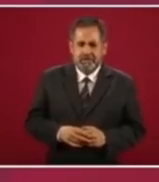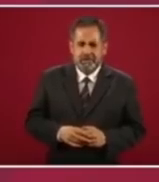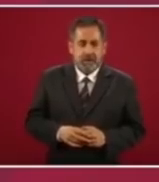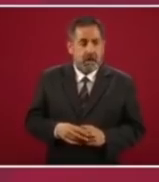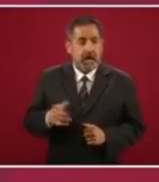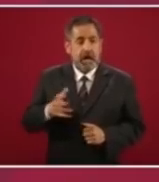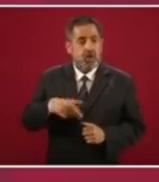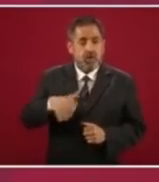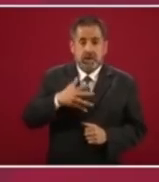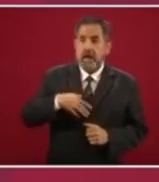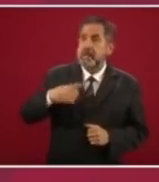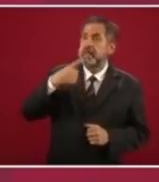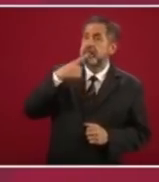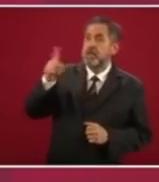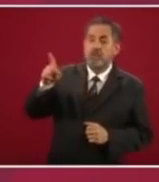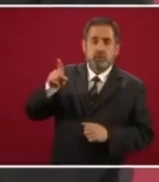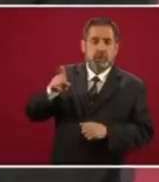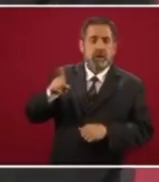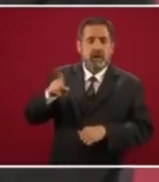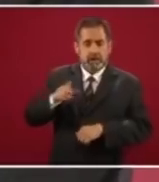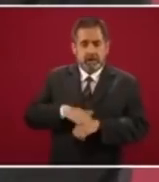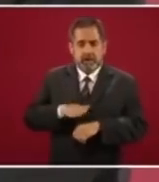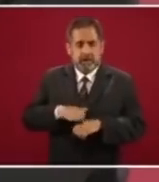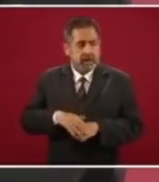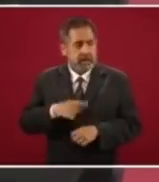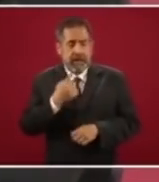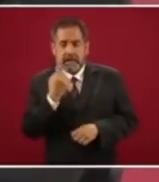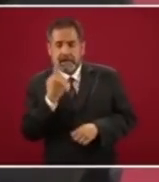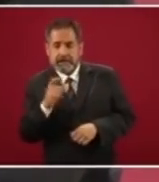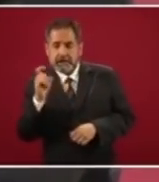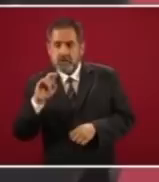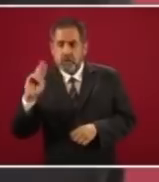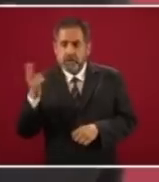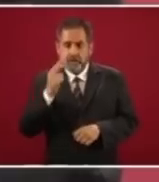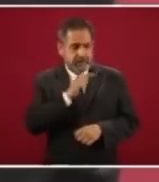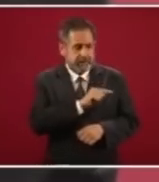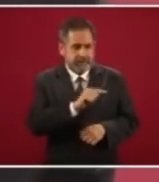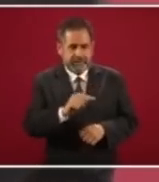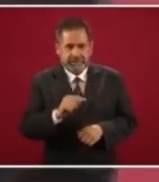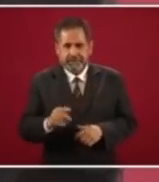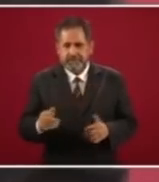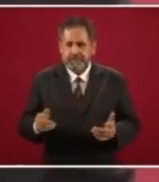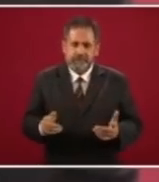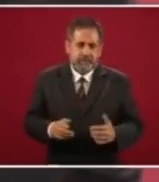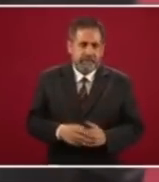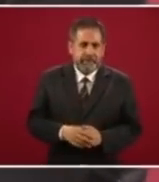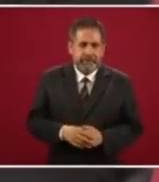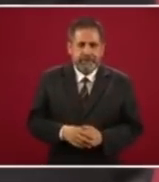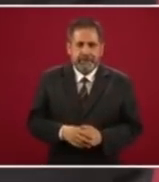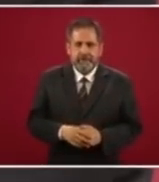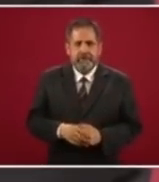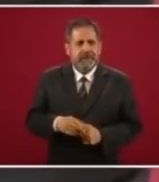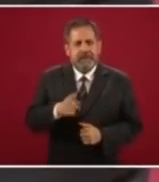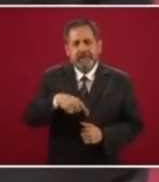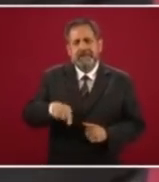hicieron una denuncia de las 100 universidades, porque